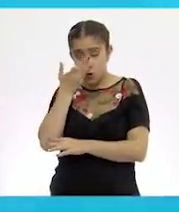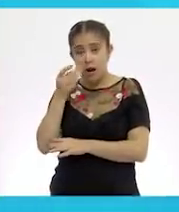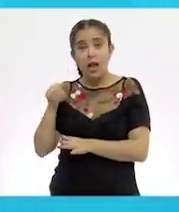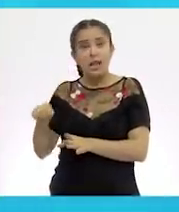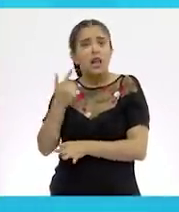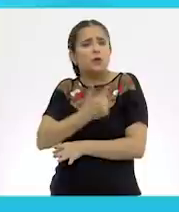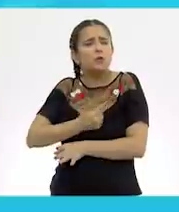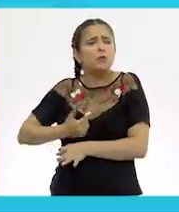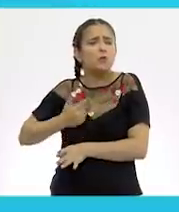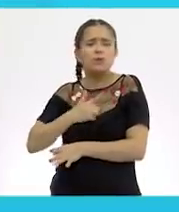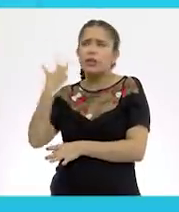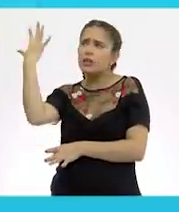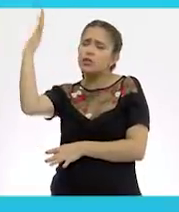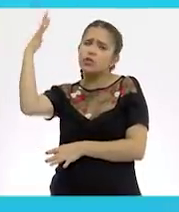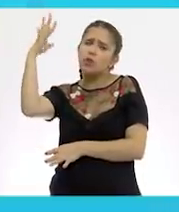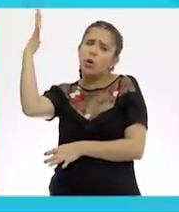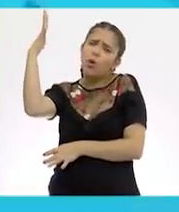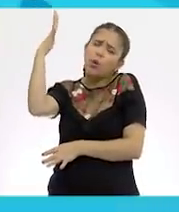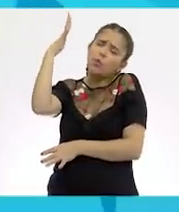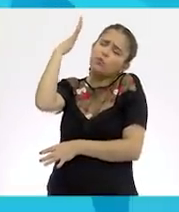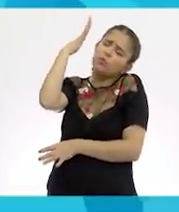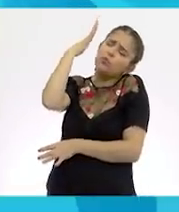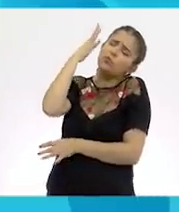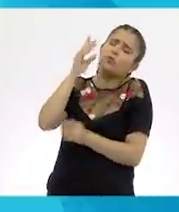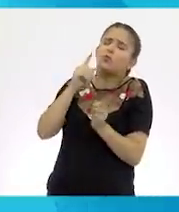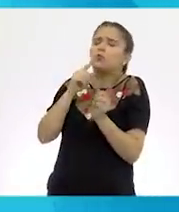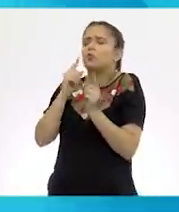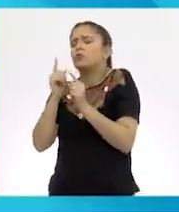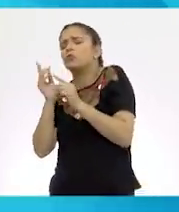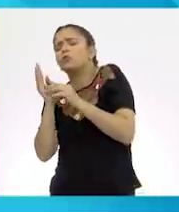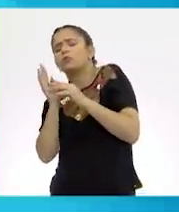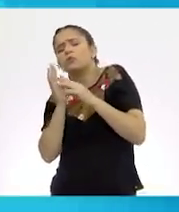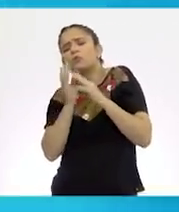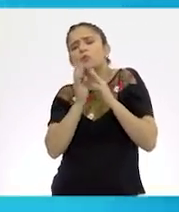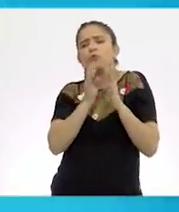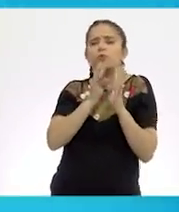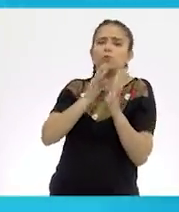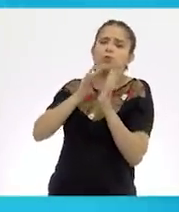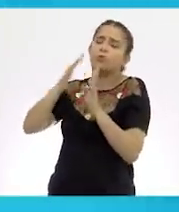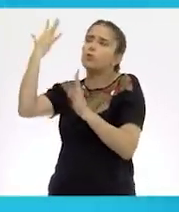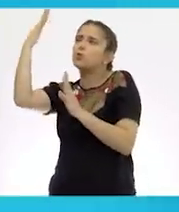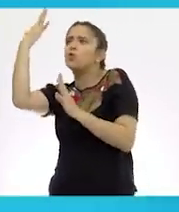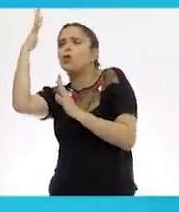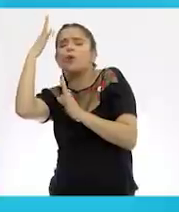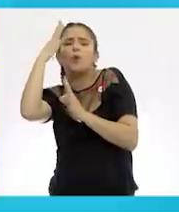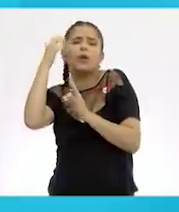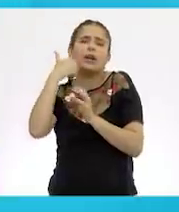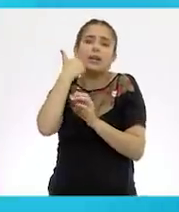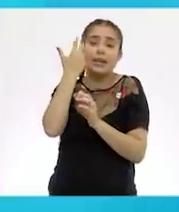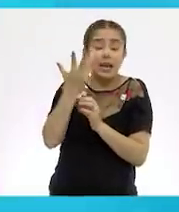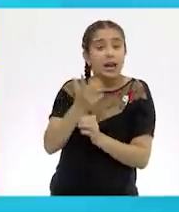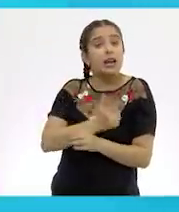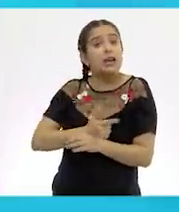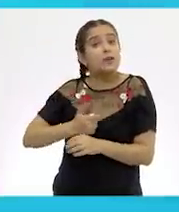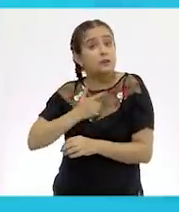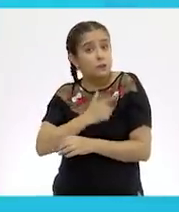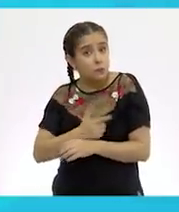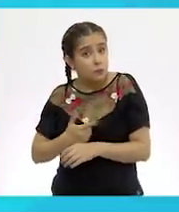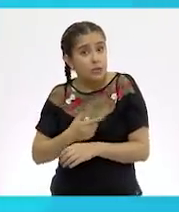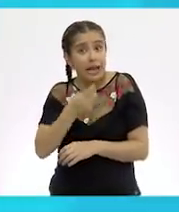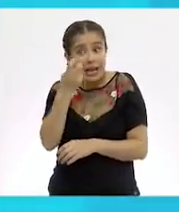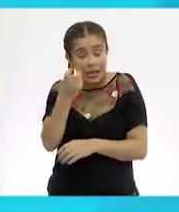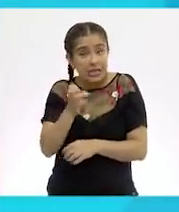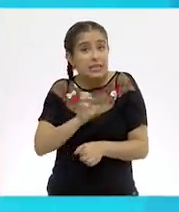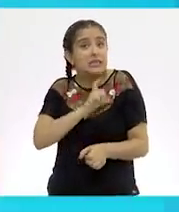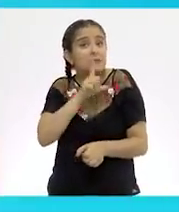gusta captar los rayos del sol y puede moverse y dirigirse hacia donde se encuentra. Es una característica que las hace